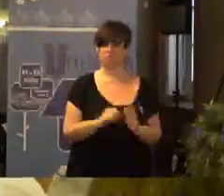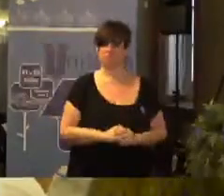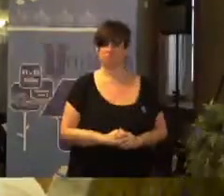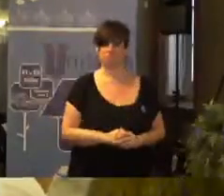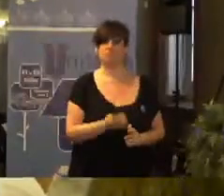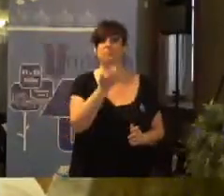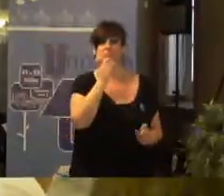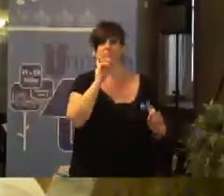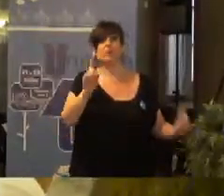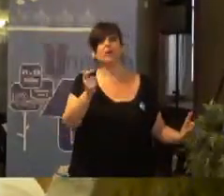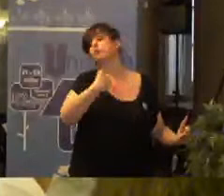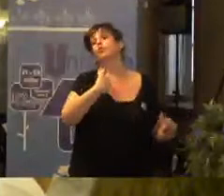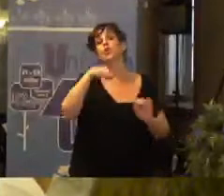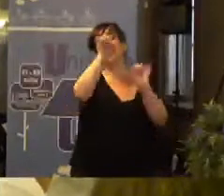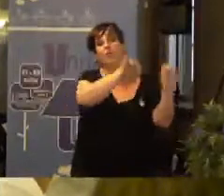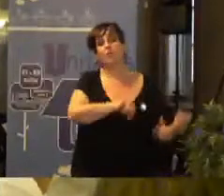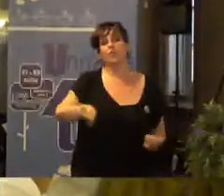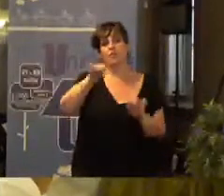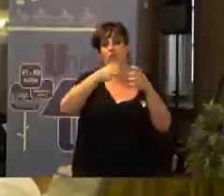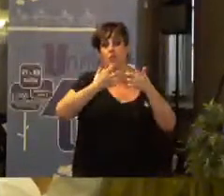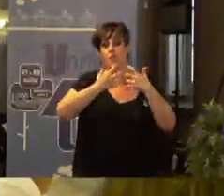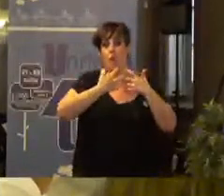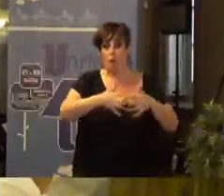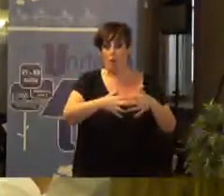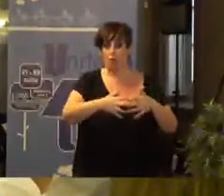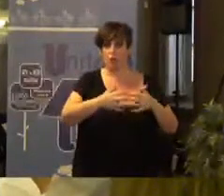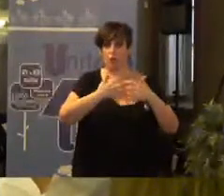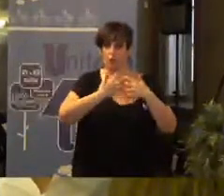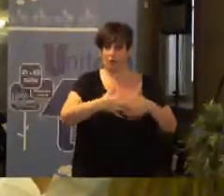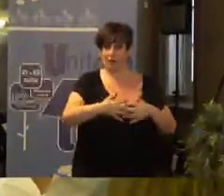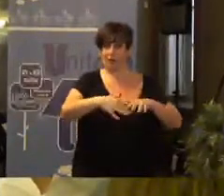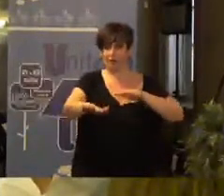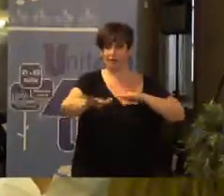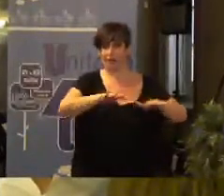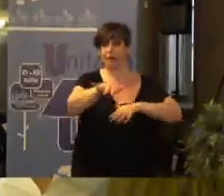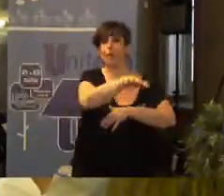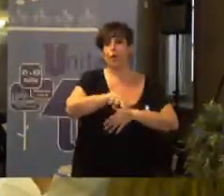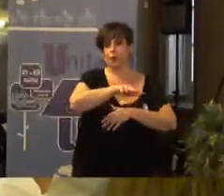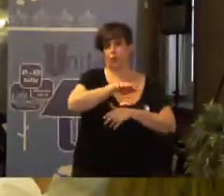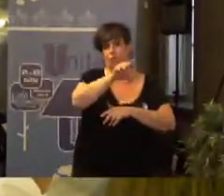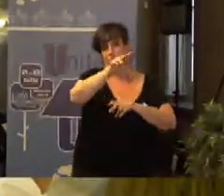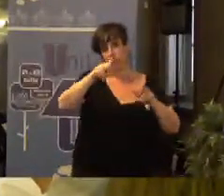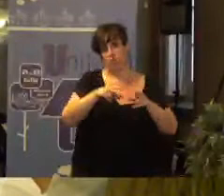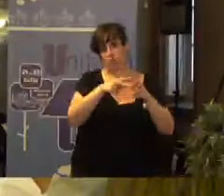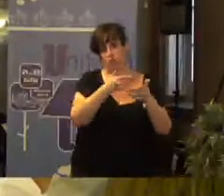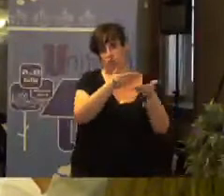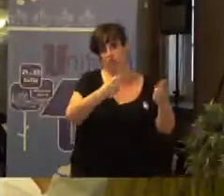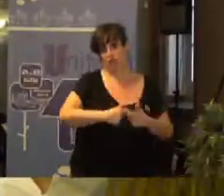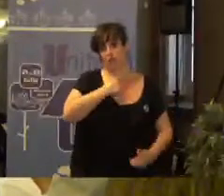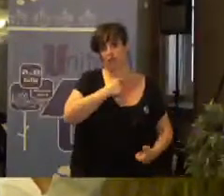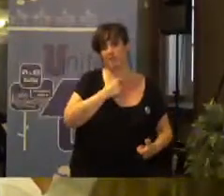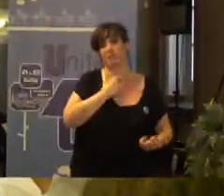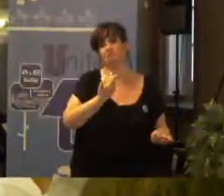está o motor é indactivo é fundamentalmente na sociedade civil, en sectores determinados da sociedade civil, a unidade popular significa outra